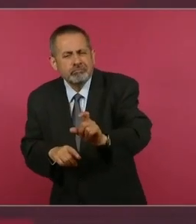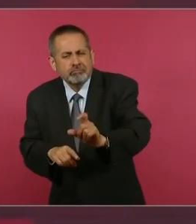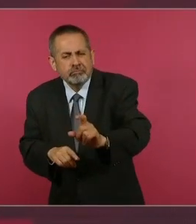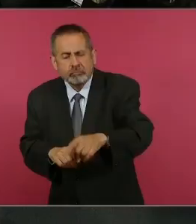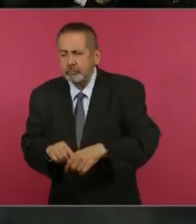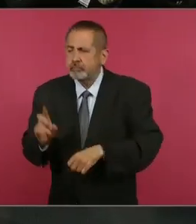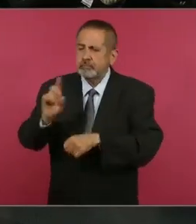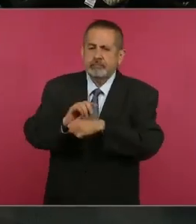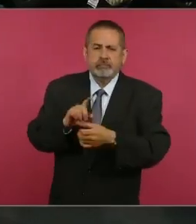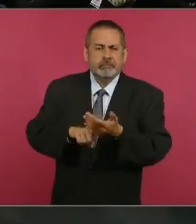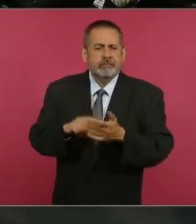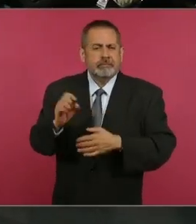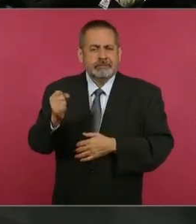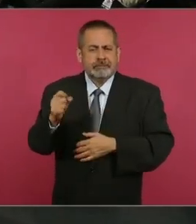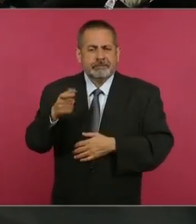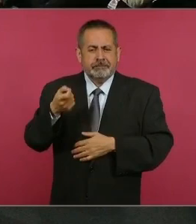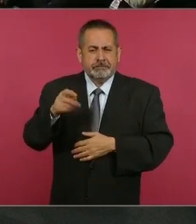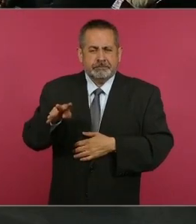29 de septiembre.